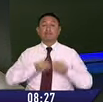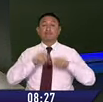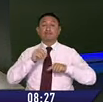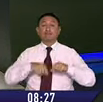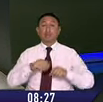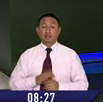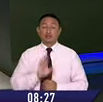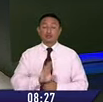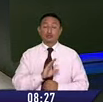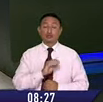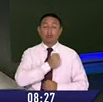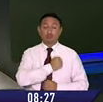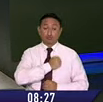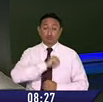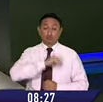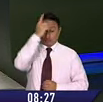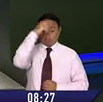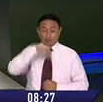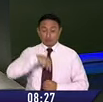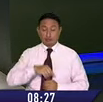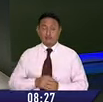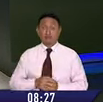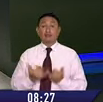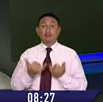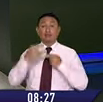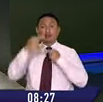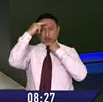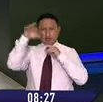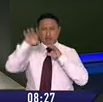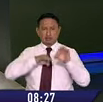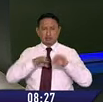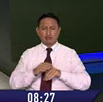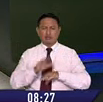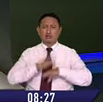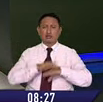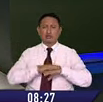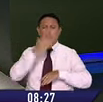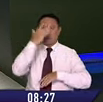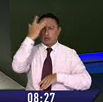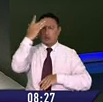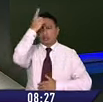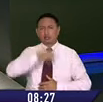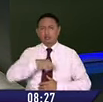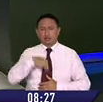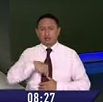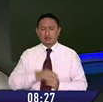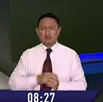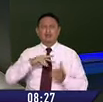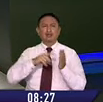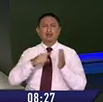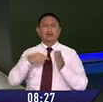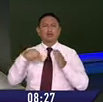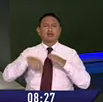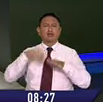muerte cruzada. En la siguiente nota le contamos las causales de esta decisión y lo que implica para nuestro país.